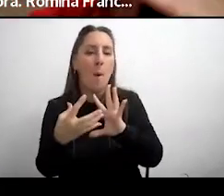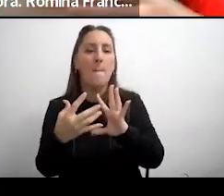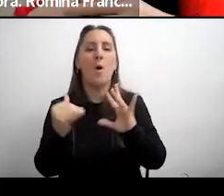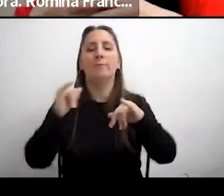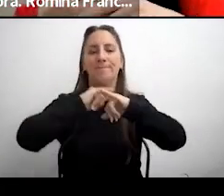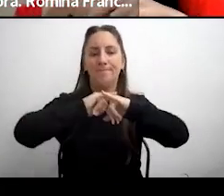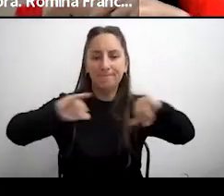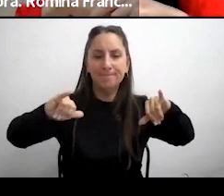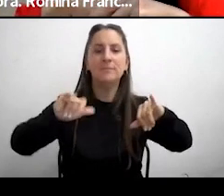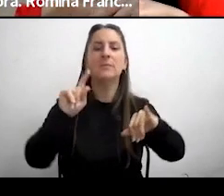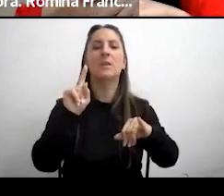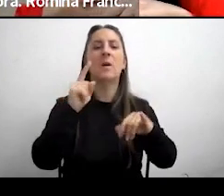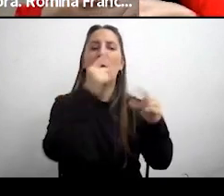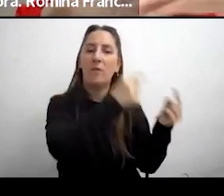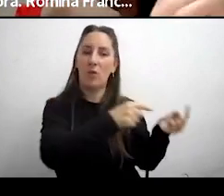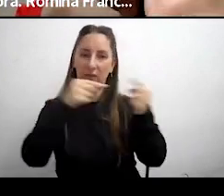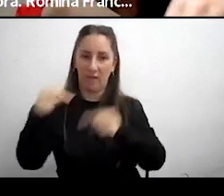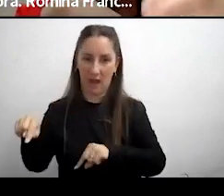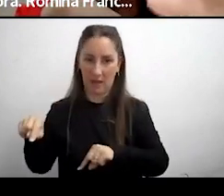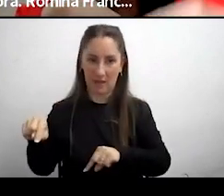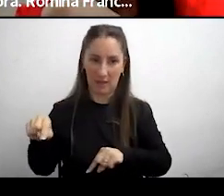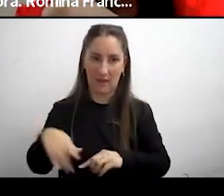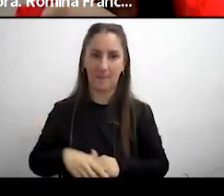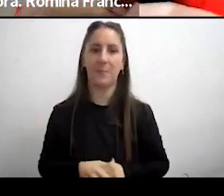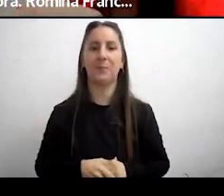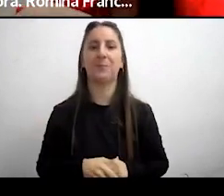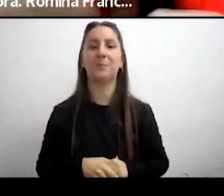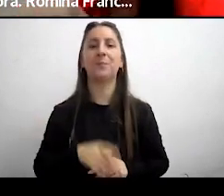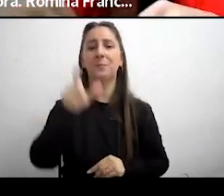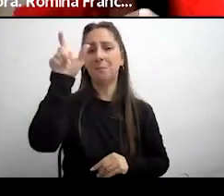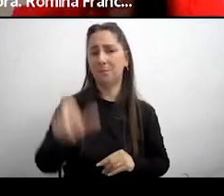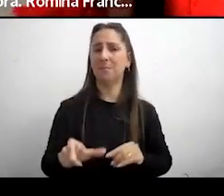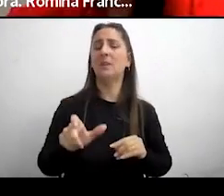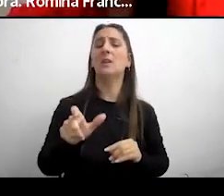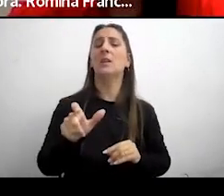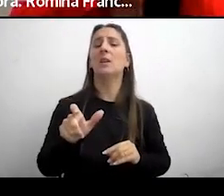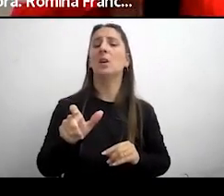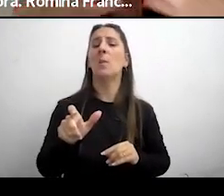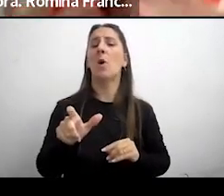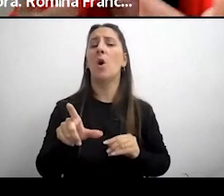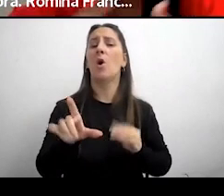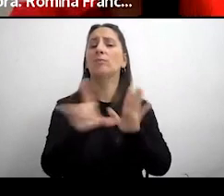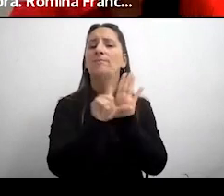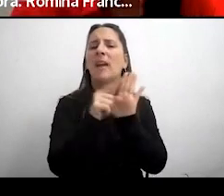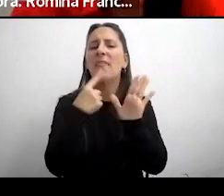enunciación fue diferente. O sea que aquí directamente el legislador nos dice, bueno, ¿qué considera pasivo? Bueno, ¿cuáles son